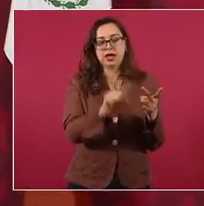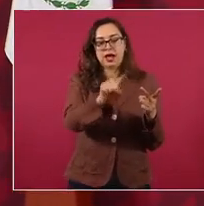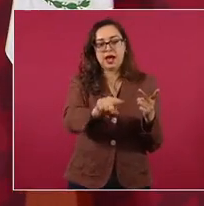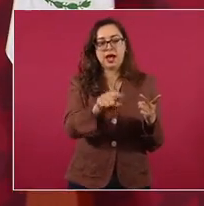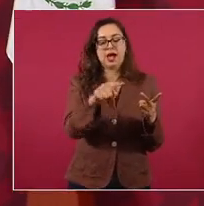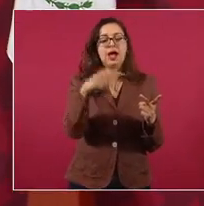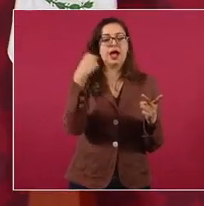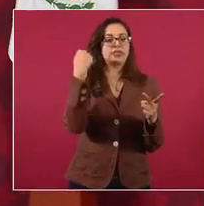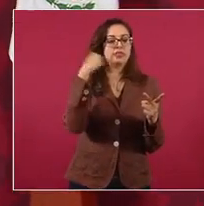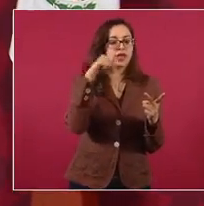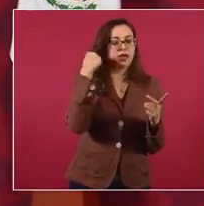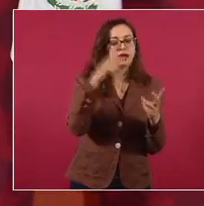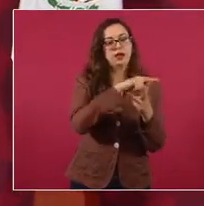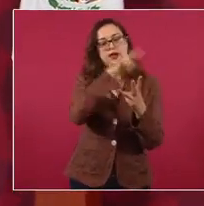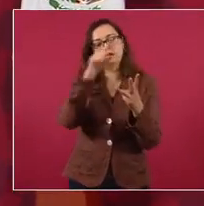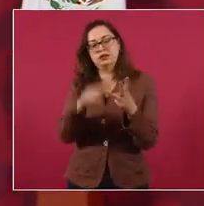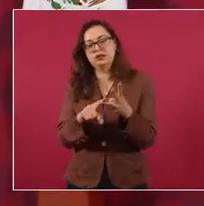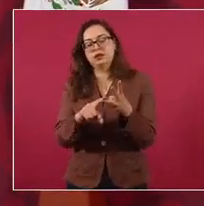le escribía el general Mújica